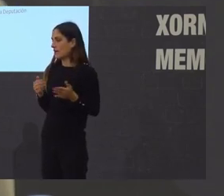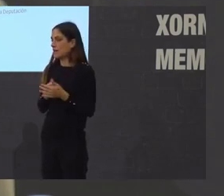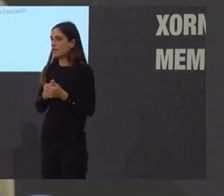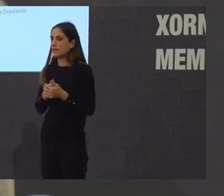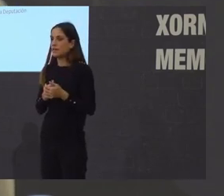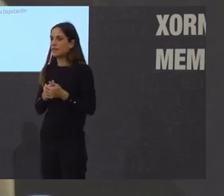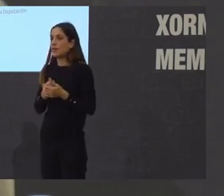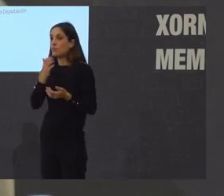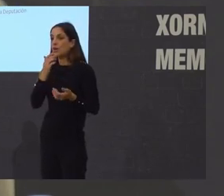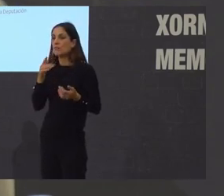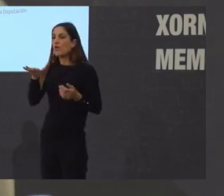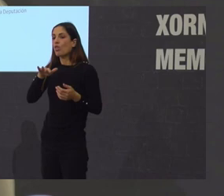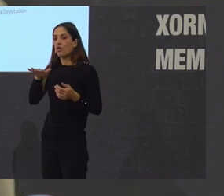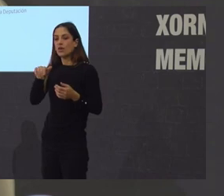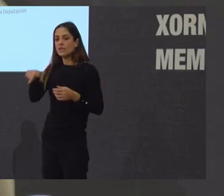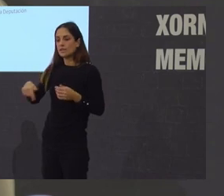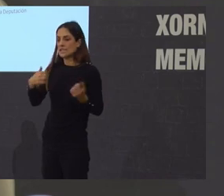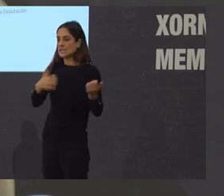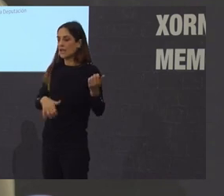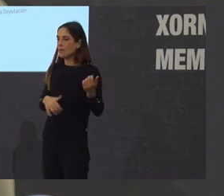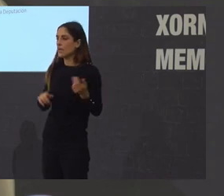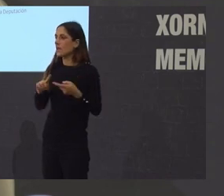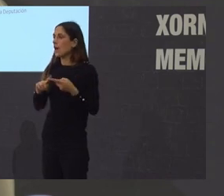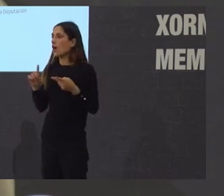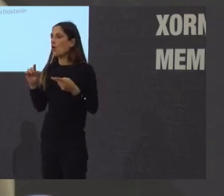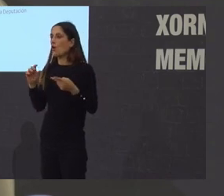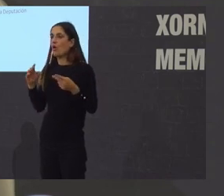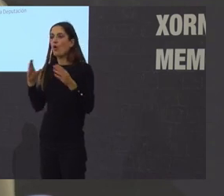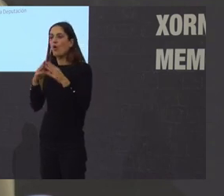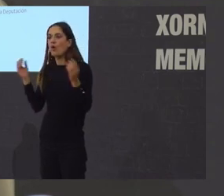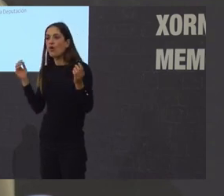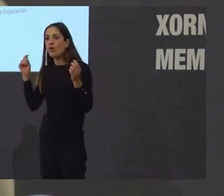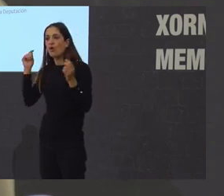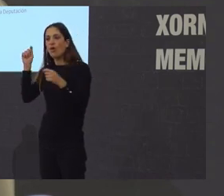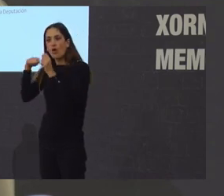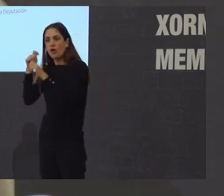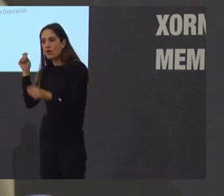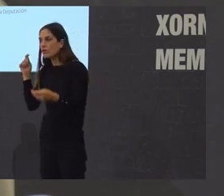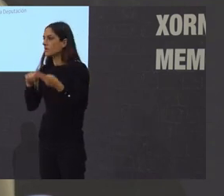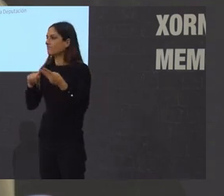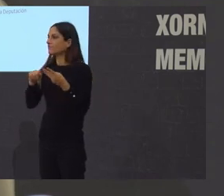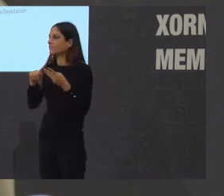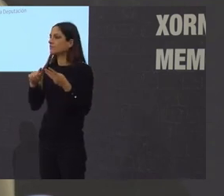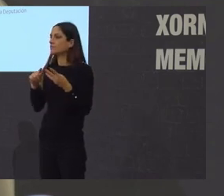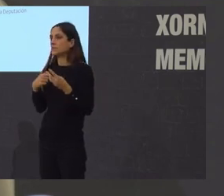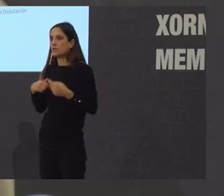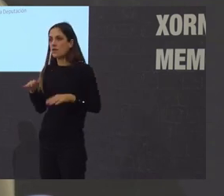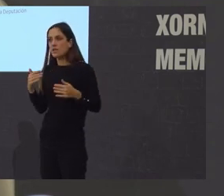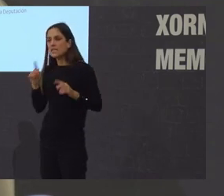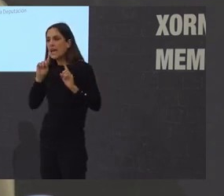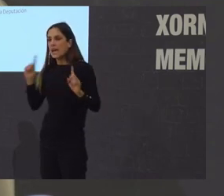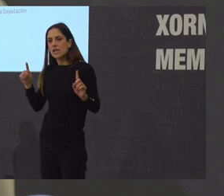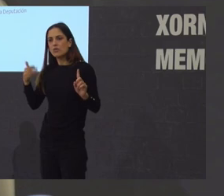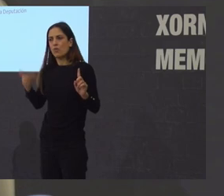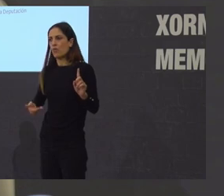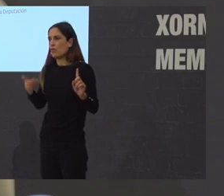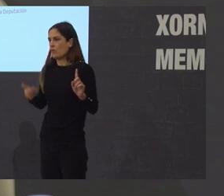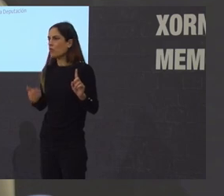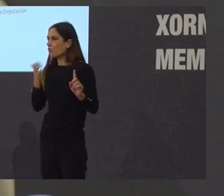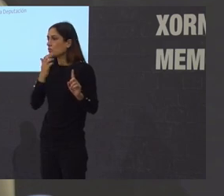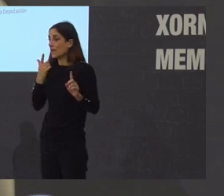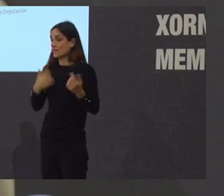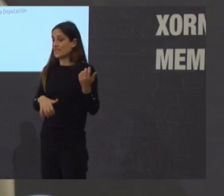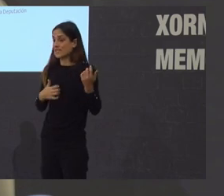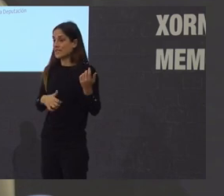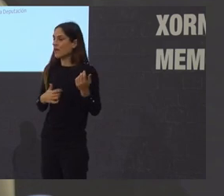en lugares como Sevilla o como Córdoba, es un caso brutal. En el caso de Sevilla eran, en el